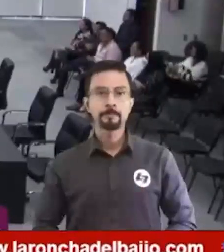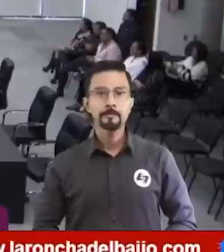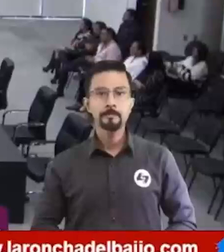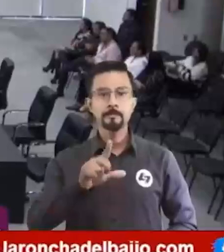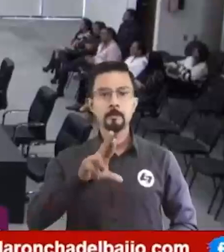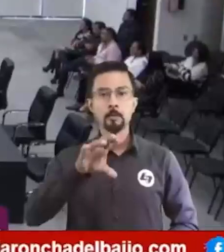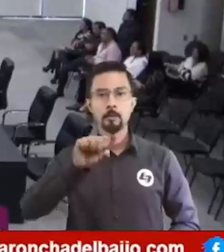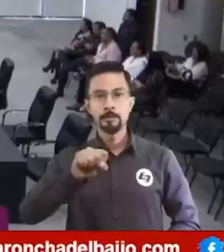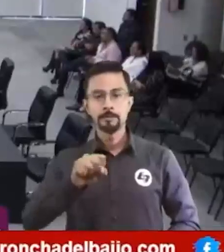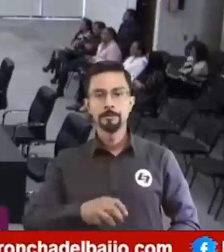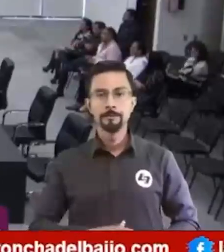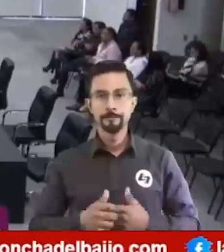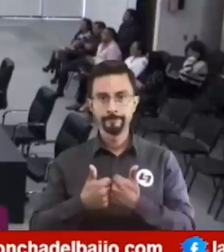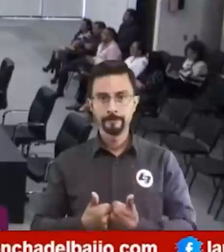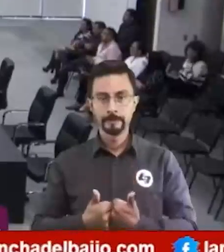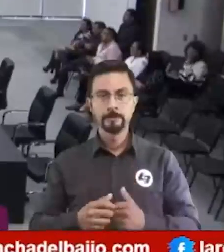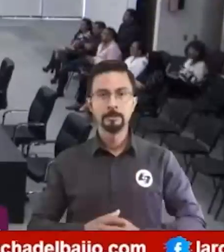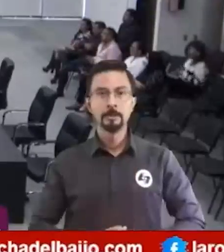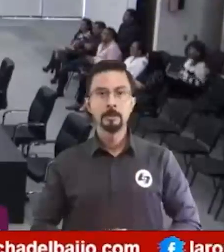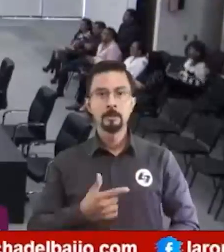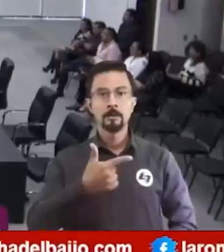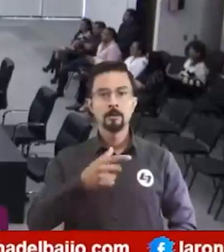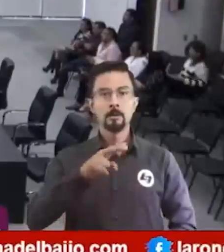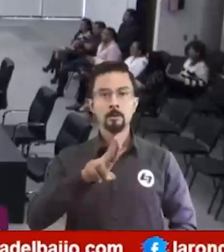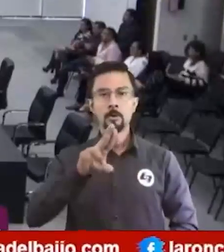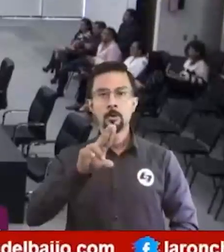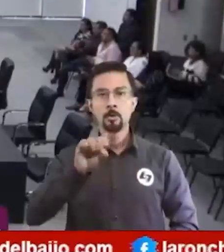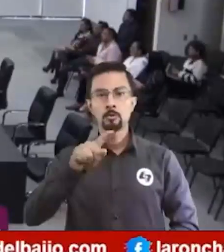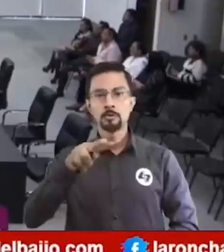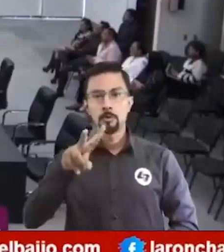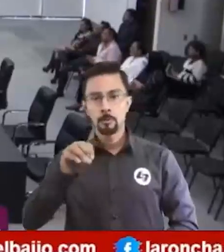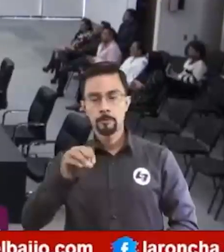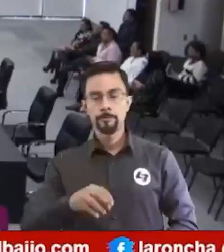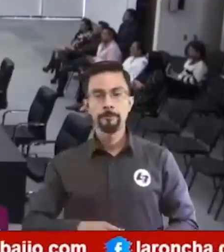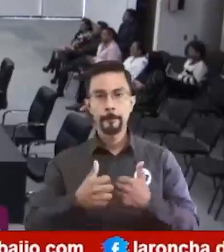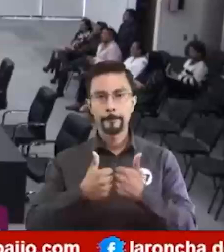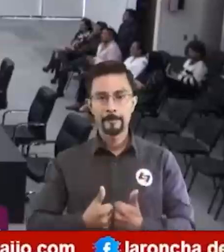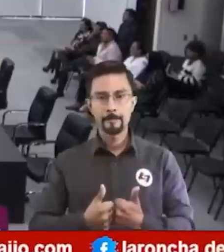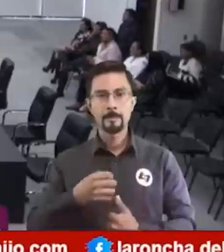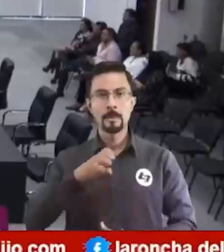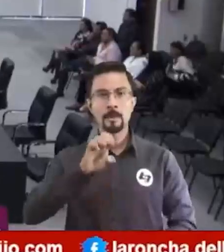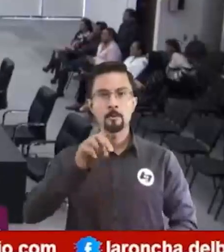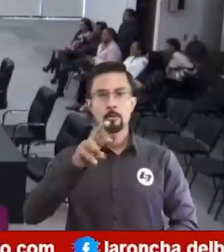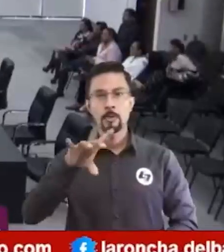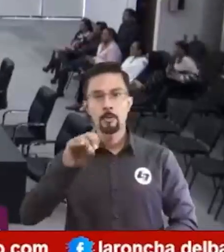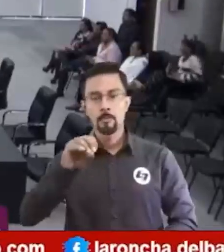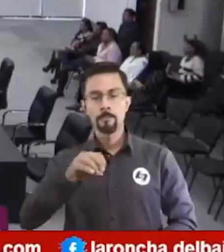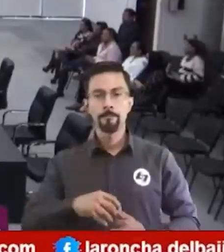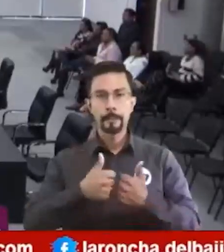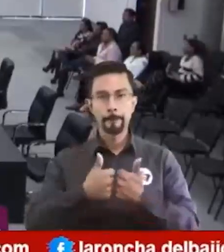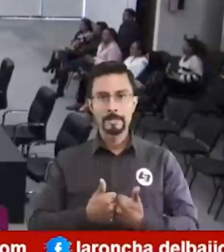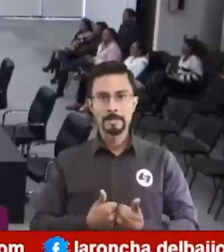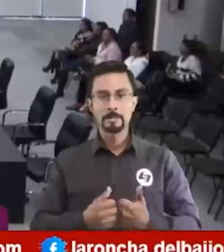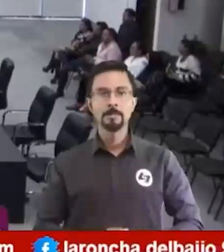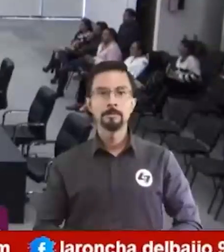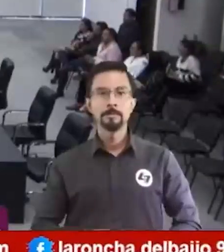para el voto de los guanajuatenses residentes en el extranjero también para Gustavo comisión de participación ciudadana para